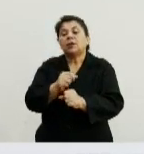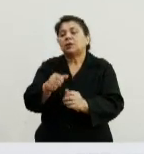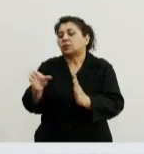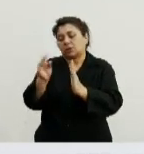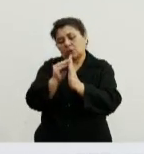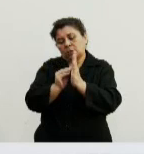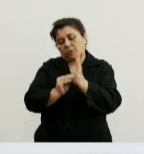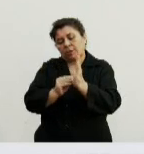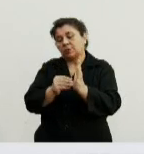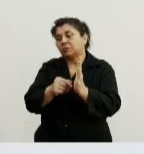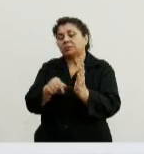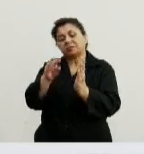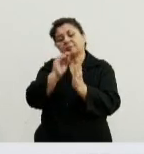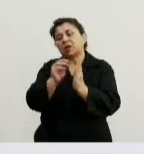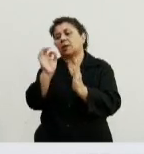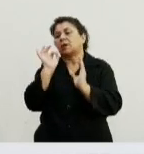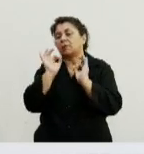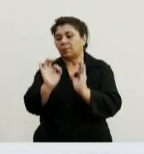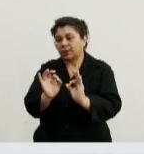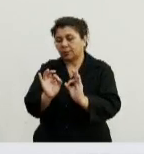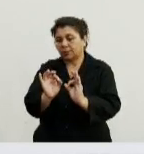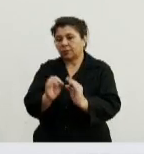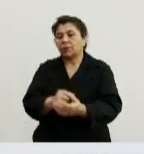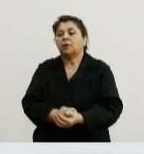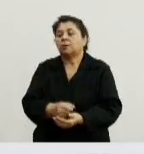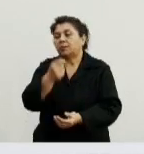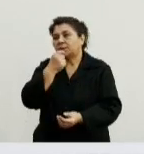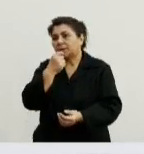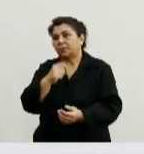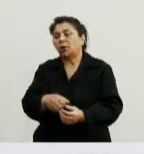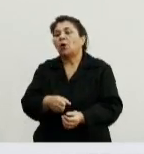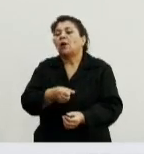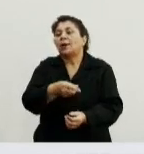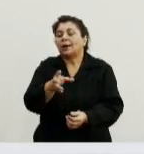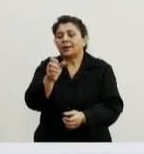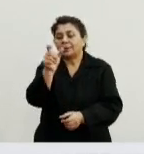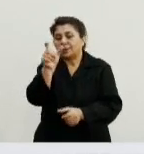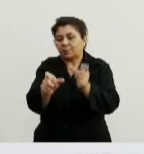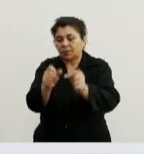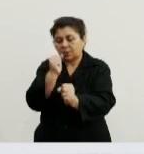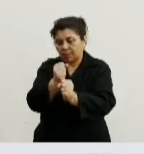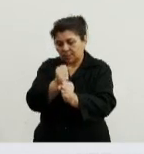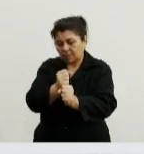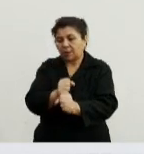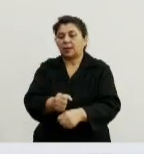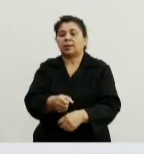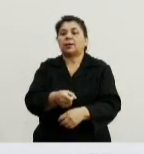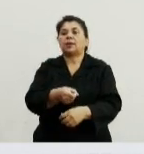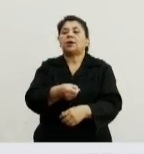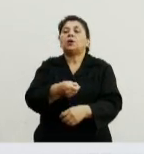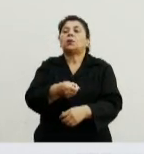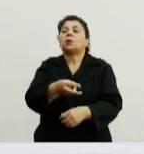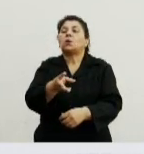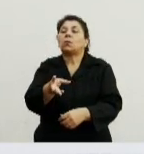que allí se le solicitan como es el la cantidad de trabajadores que tienen cuáles son los